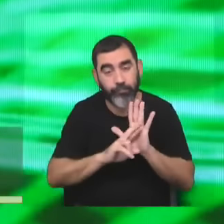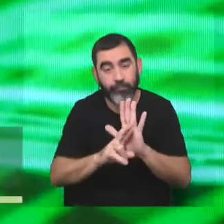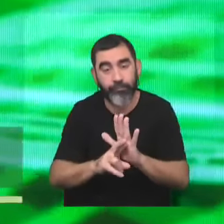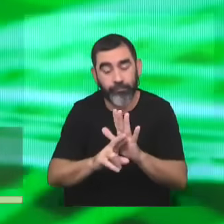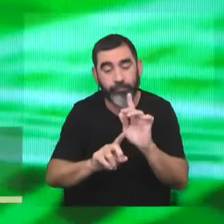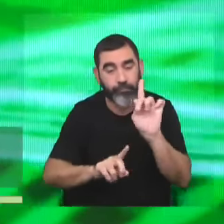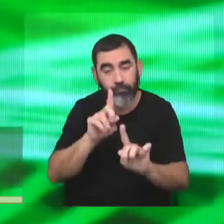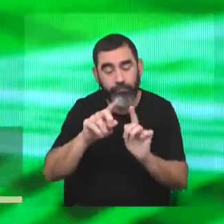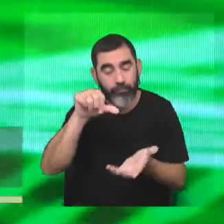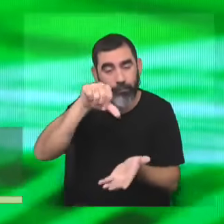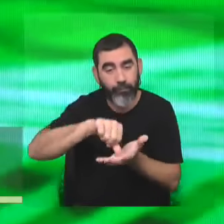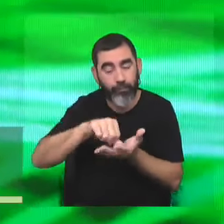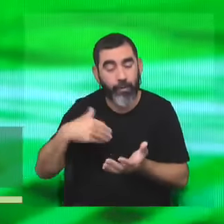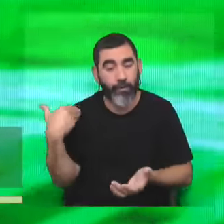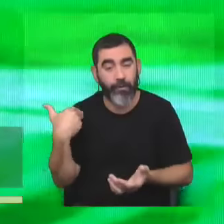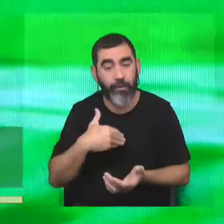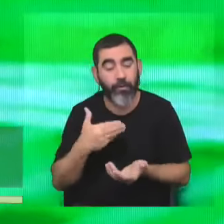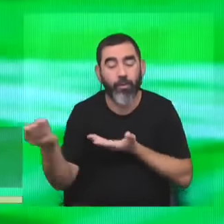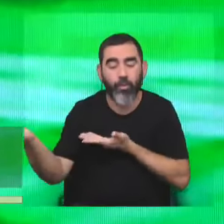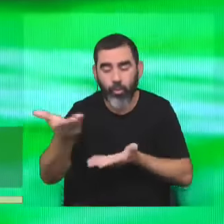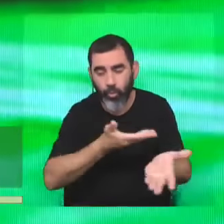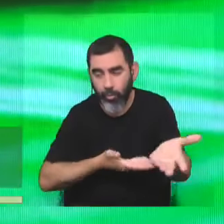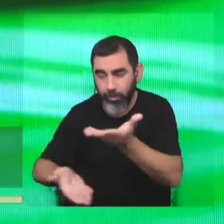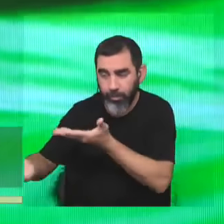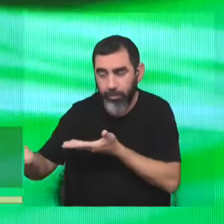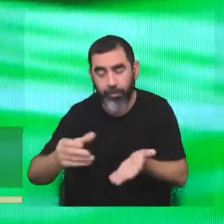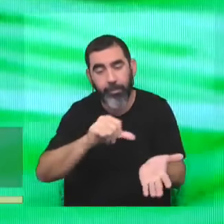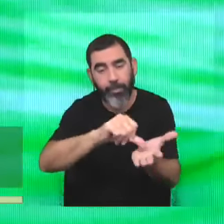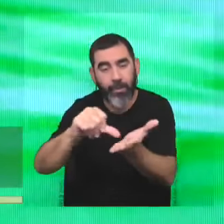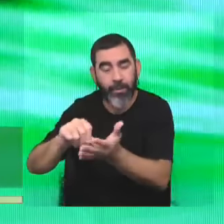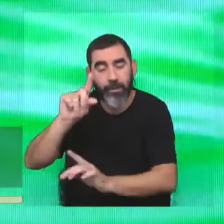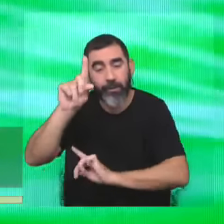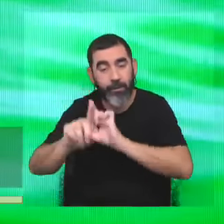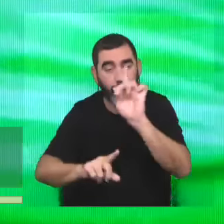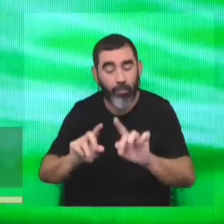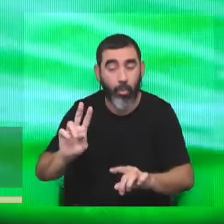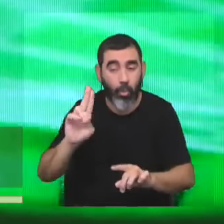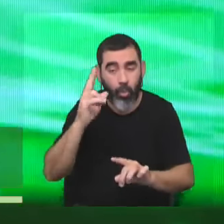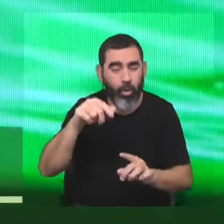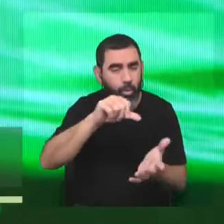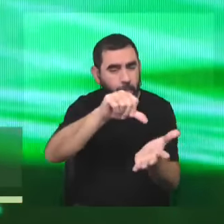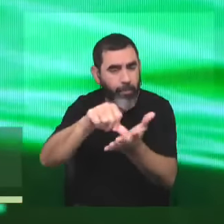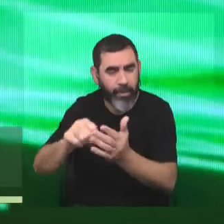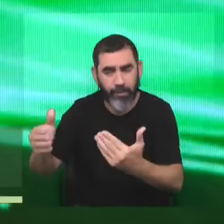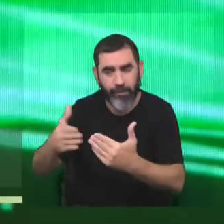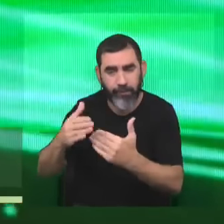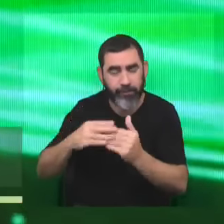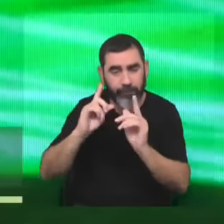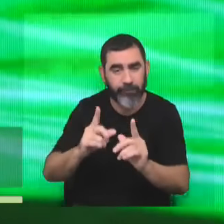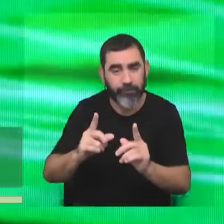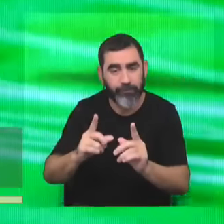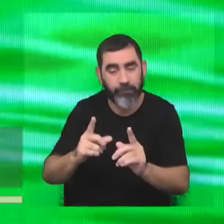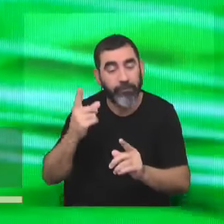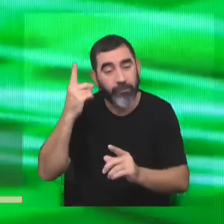todas las universidades del país y compartimos con las universidades de la región eh tanto de Uruguay como del resto de los países de la región muchas de